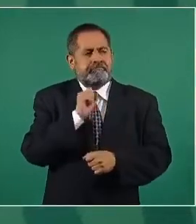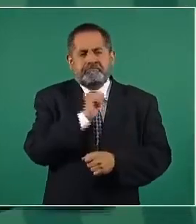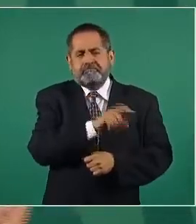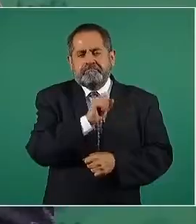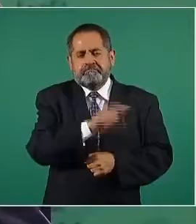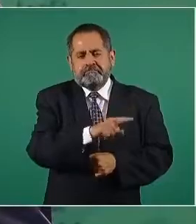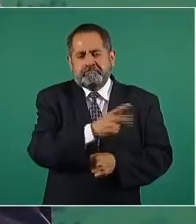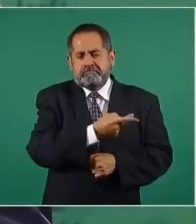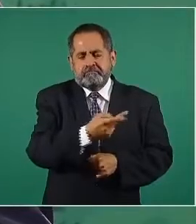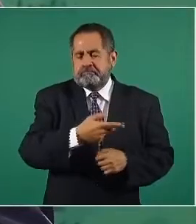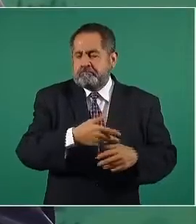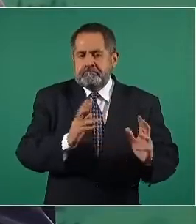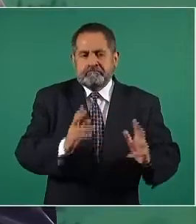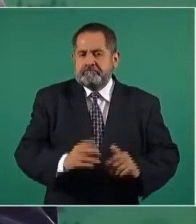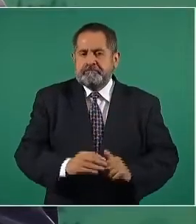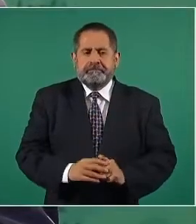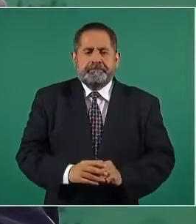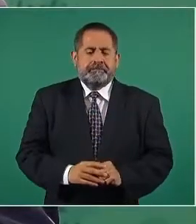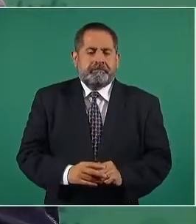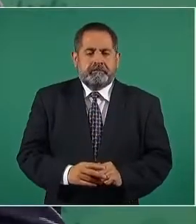mismo,